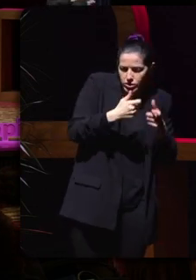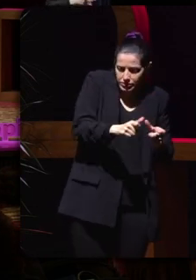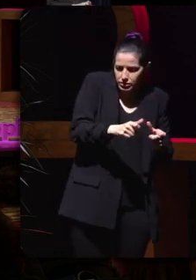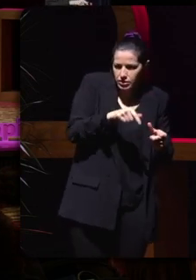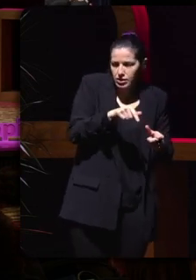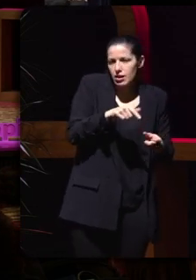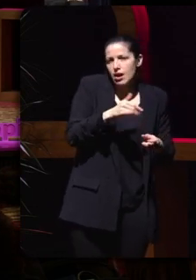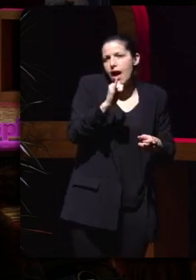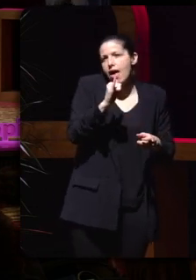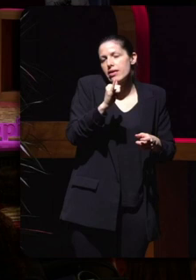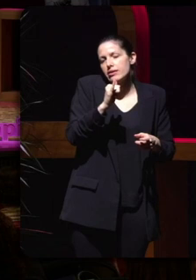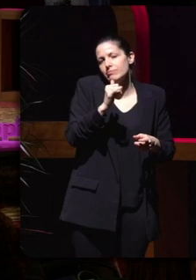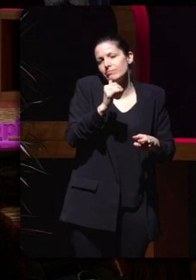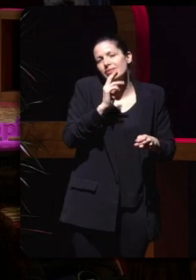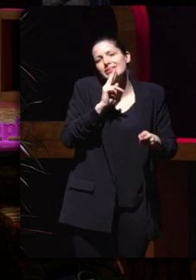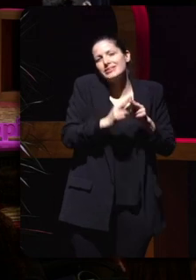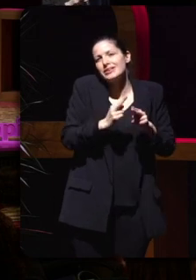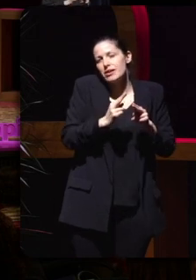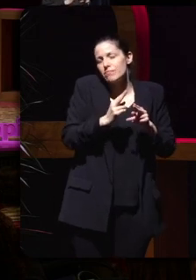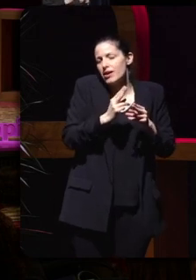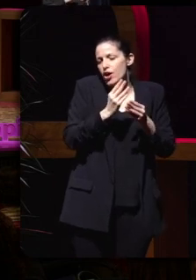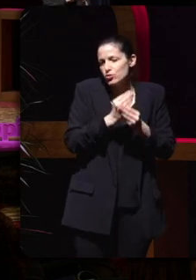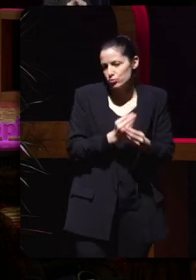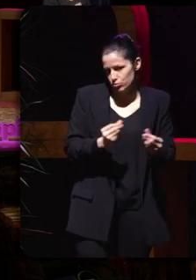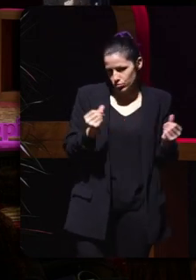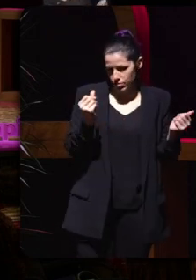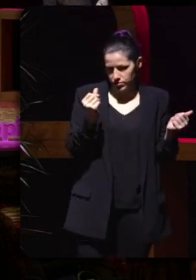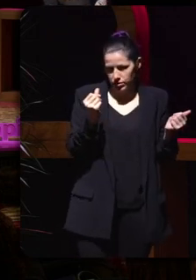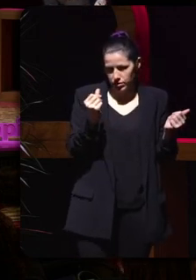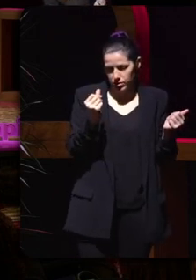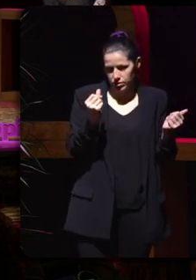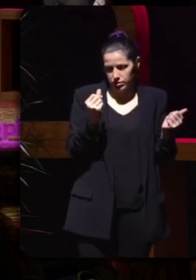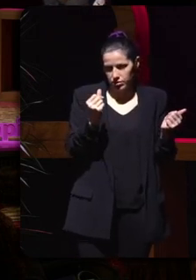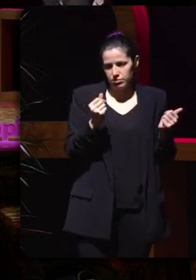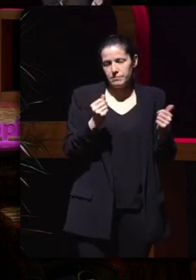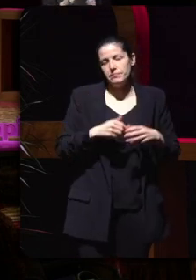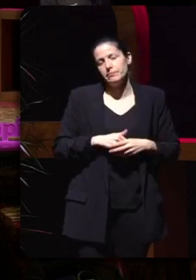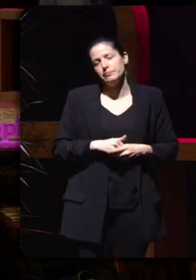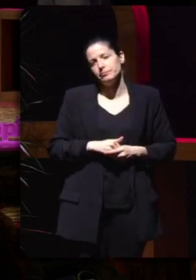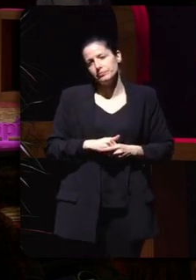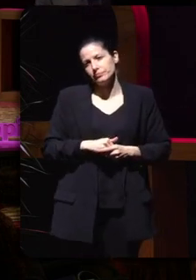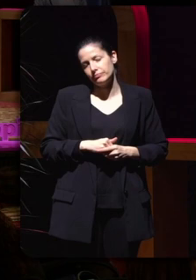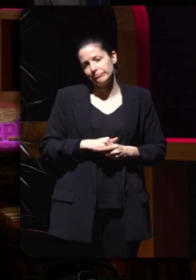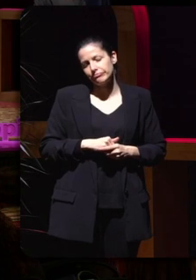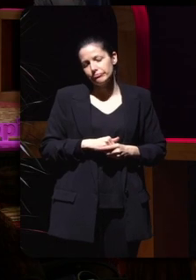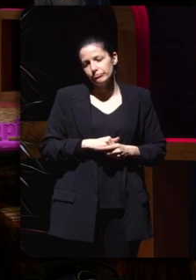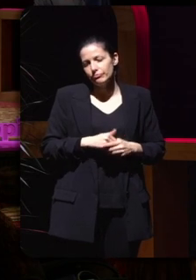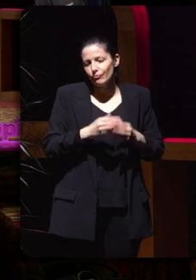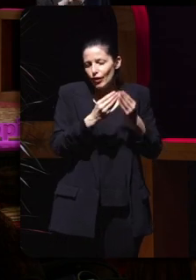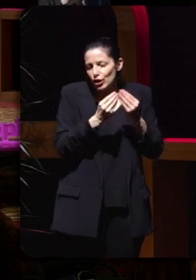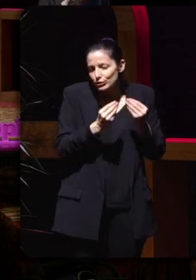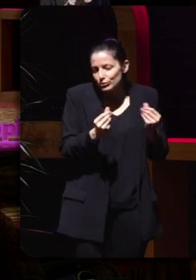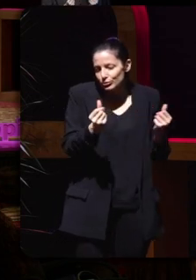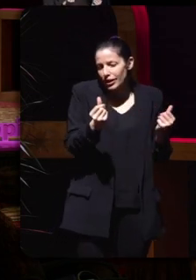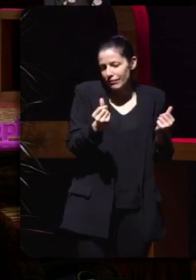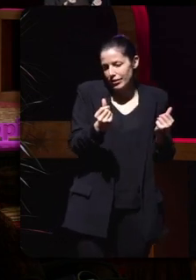soft o que se llaman soft En algunos medios entonces en las que sí es común